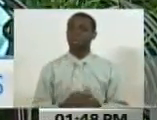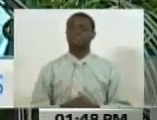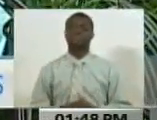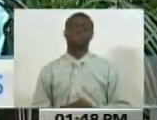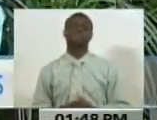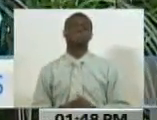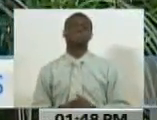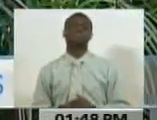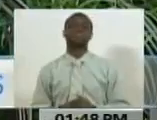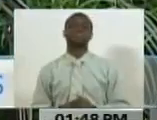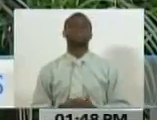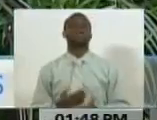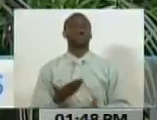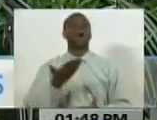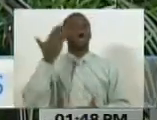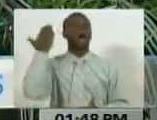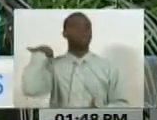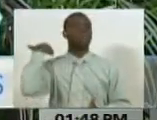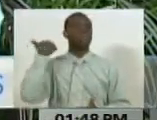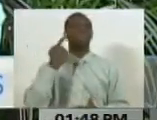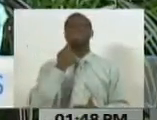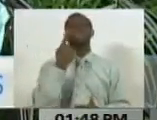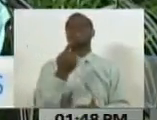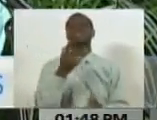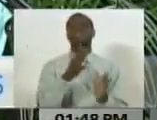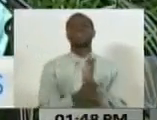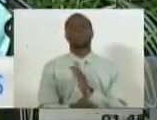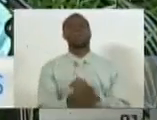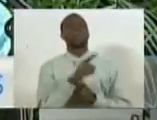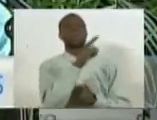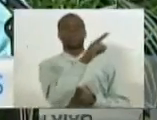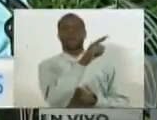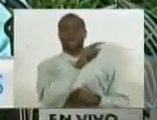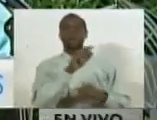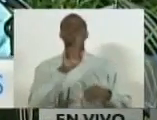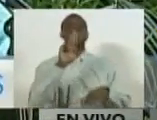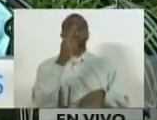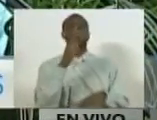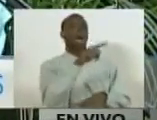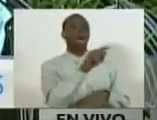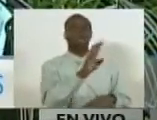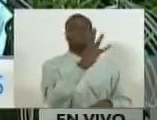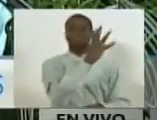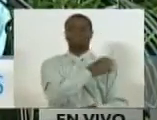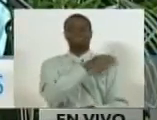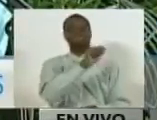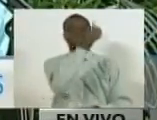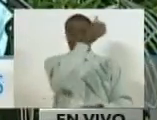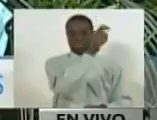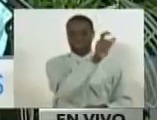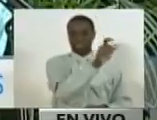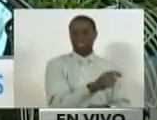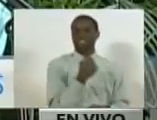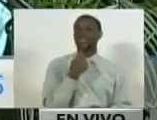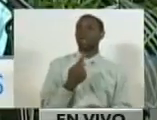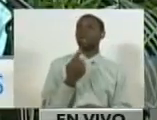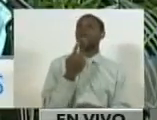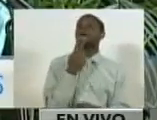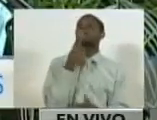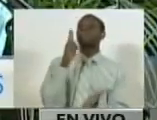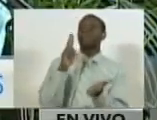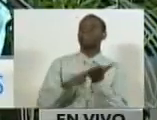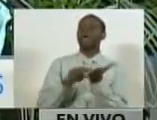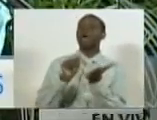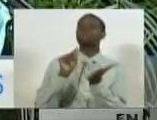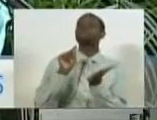Y como decía el gran caudillo de la banda oriental del Uruguay, con la verdad ni ofendo ni